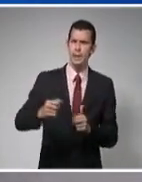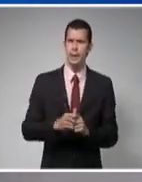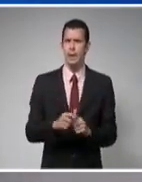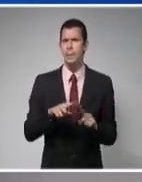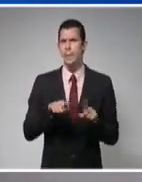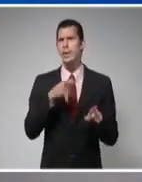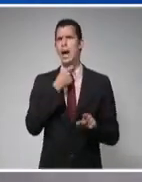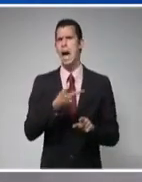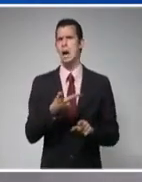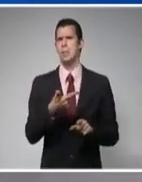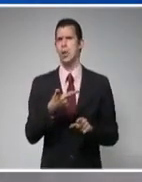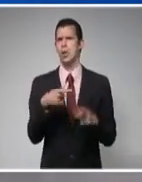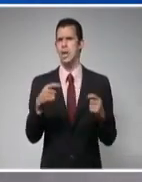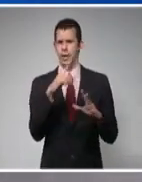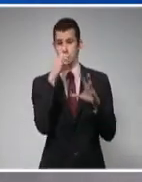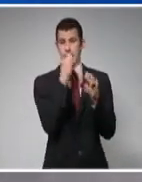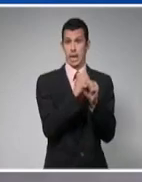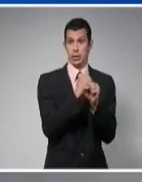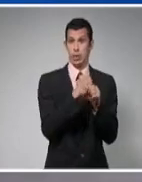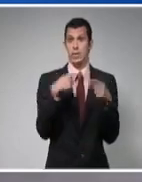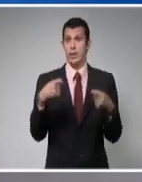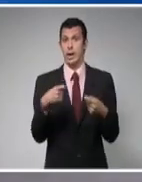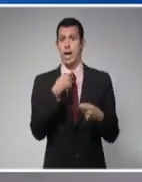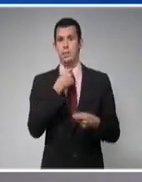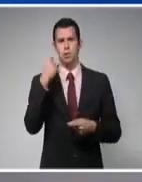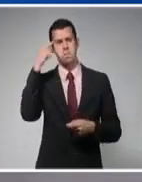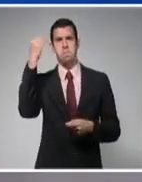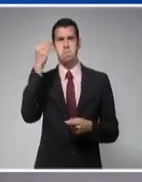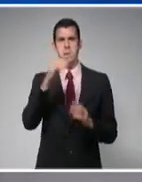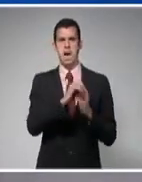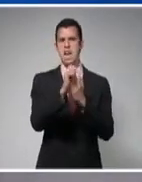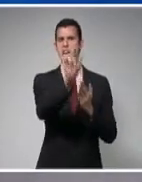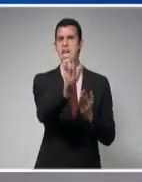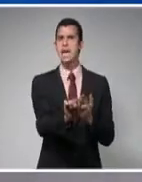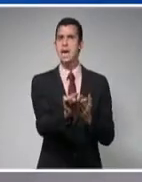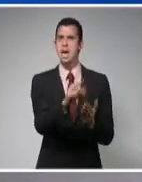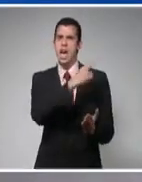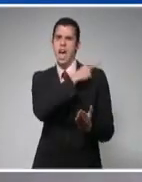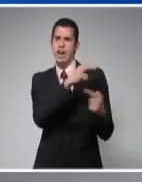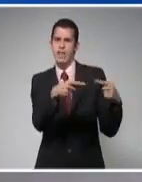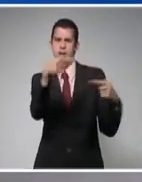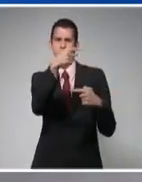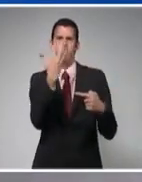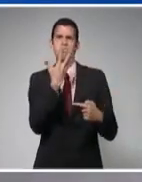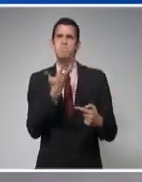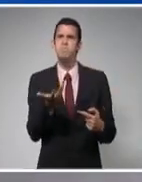el liderazgo debe ser en equipo. ¿Será posible eso en medio de tanto ego,